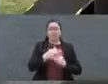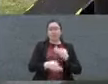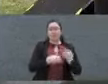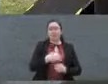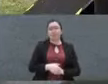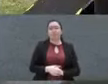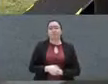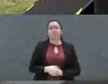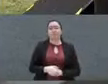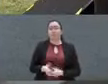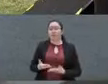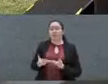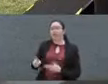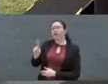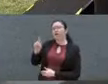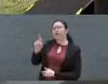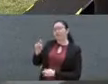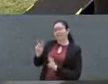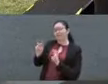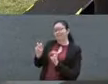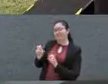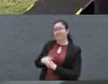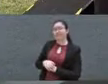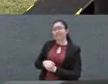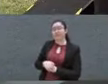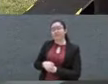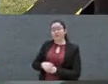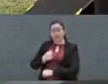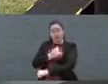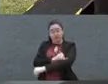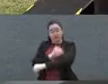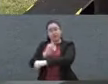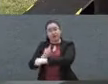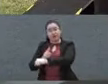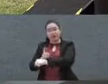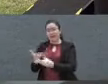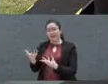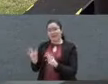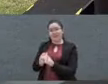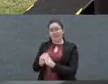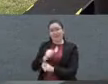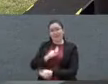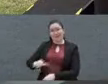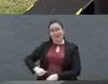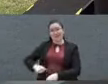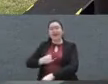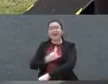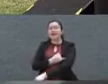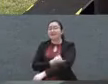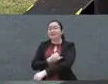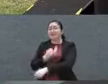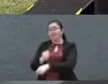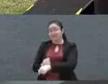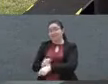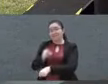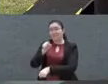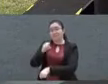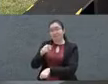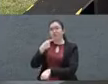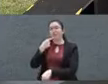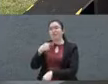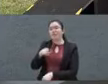el que nos trae a esta planta, la delegación de Iztacalco junto con Iztapalapa, desde hace 30 años que yo llegué a vivir esta ciudad, las quejas son